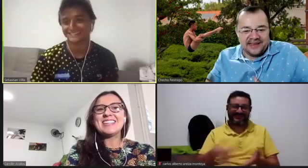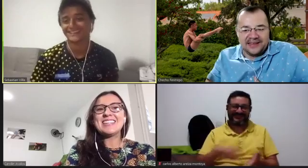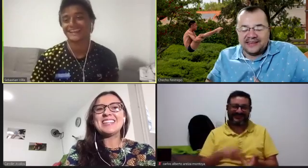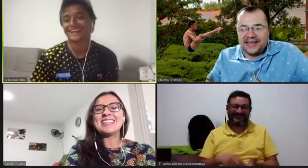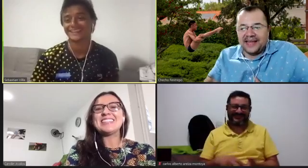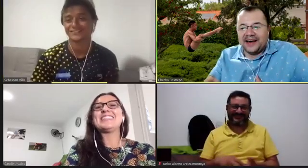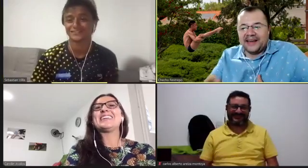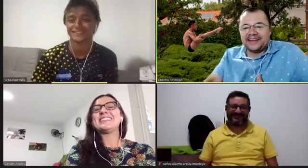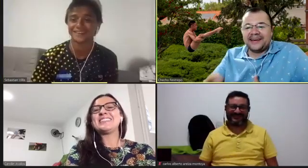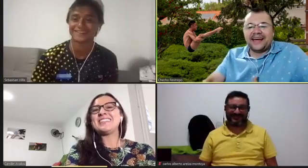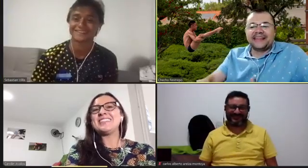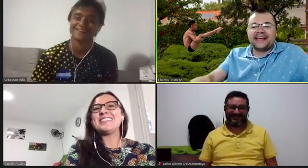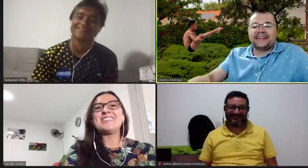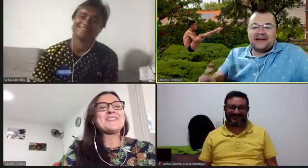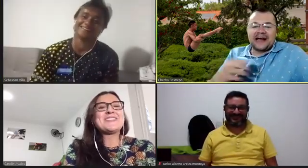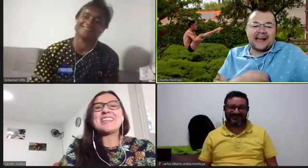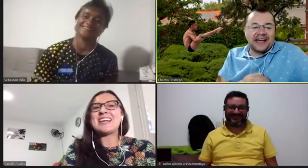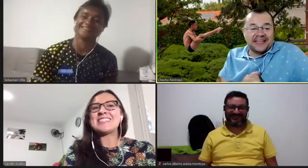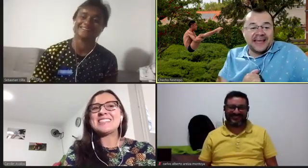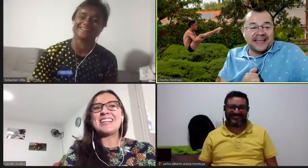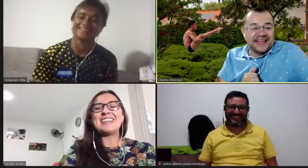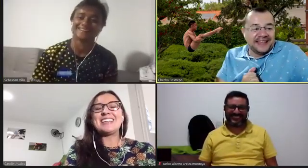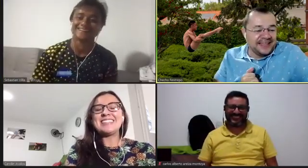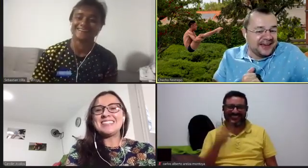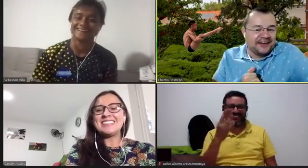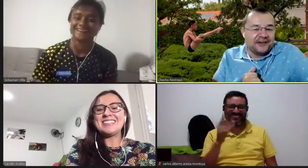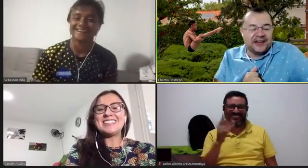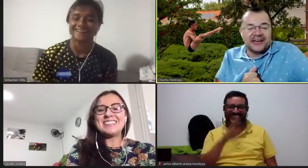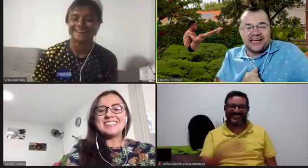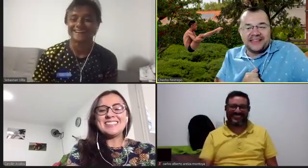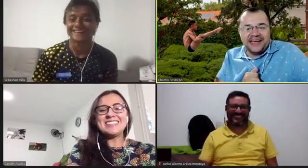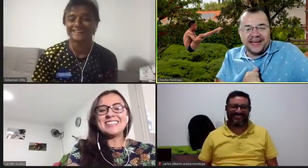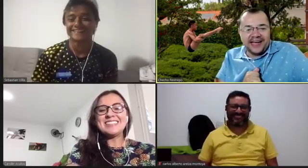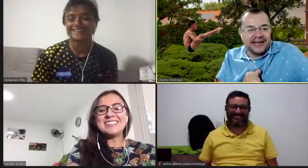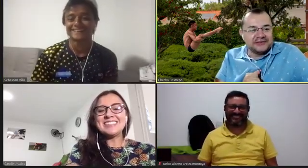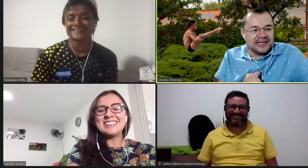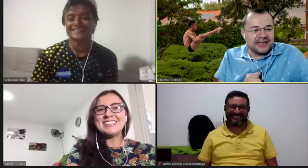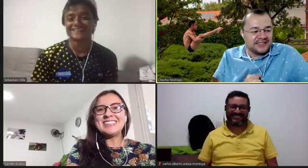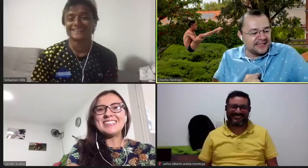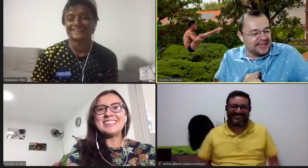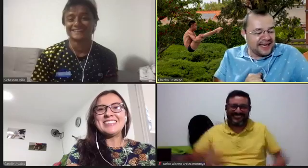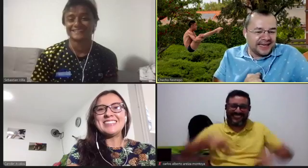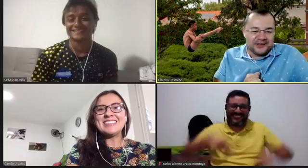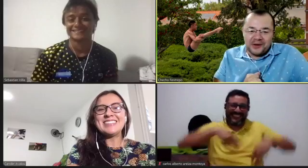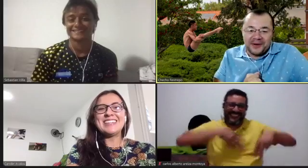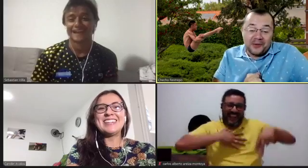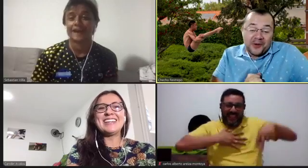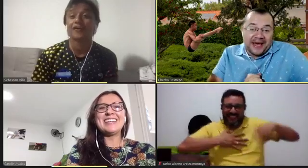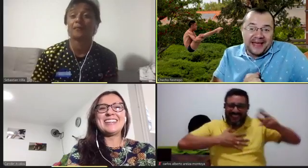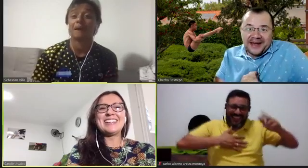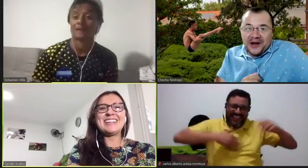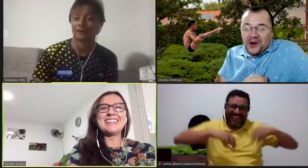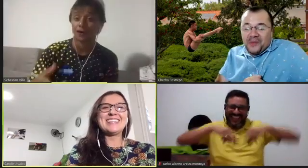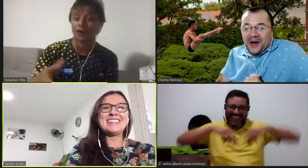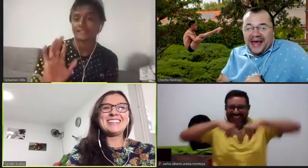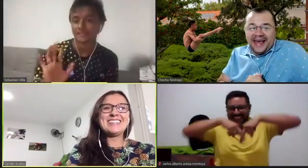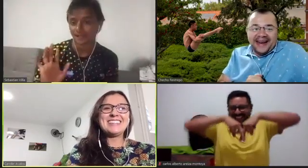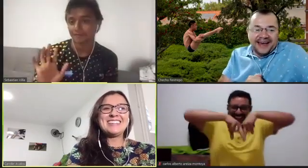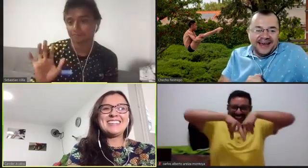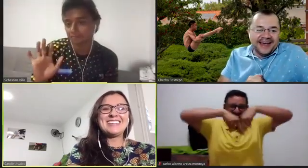más. Imagínate, sí, yo... Oye, sí. Tiene una cara de bachatica, que le gusta la bachatica y todo, pero no.